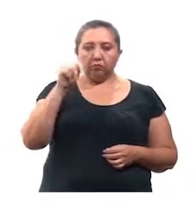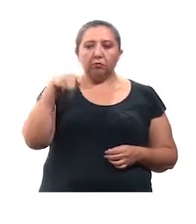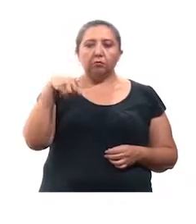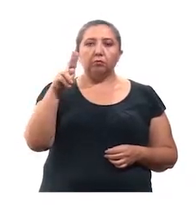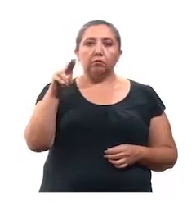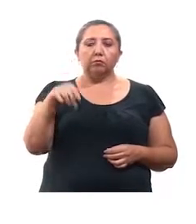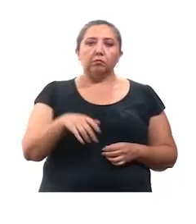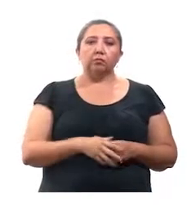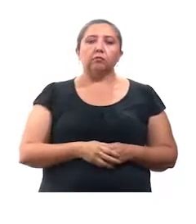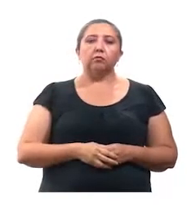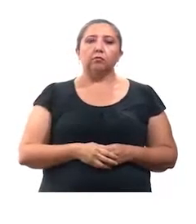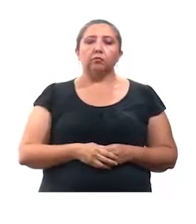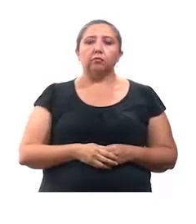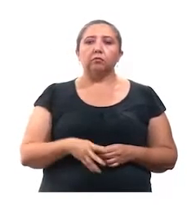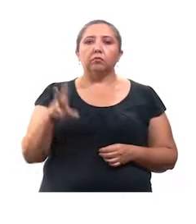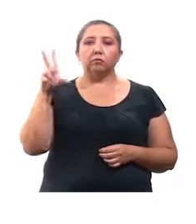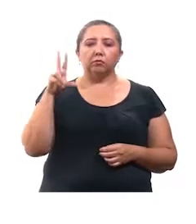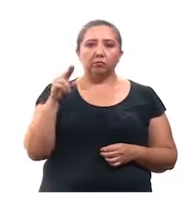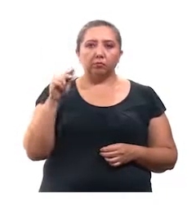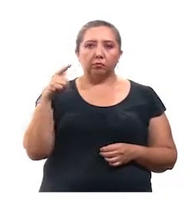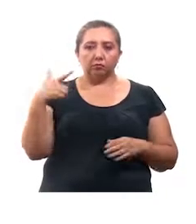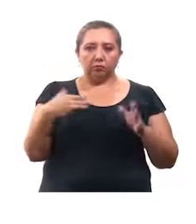Tuncás. De los